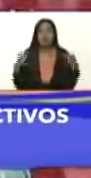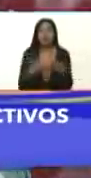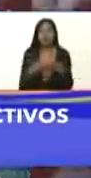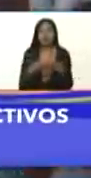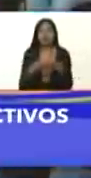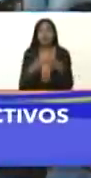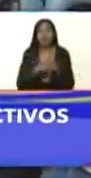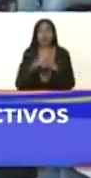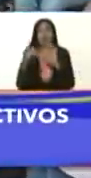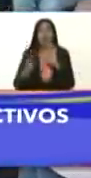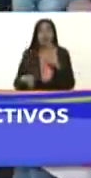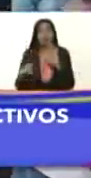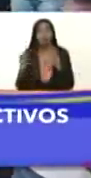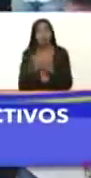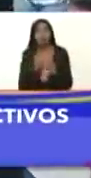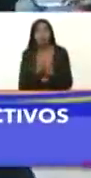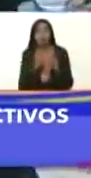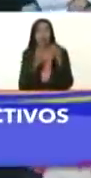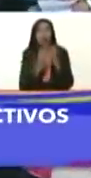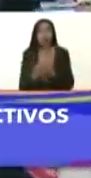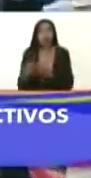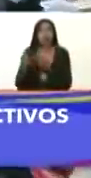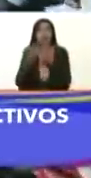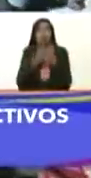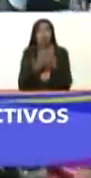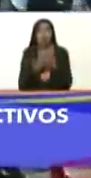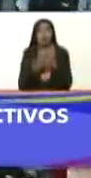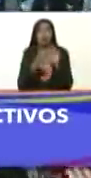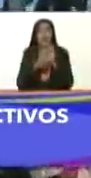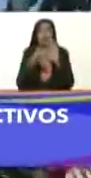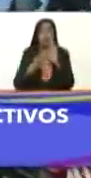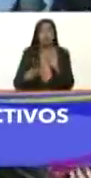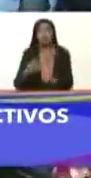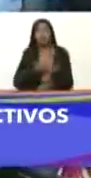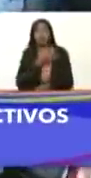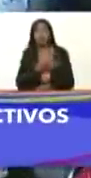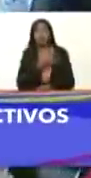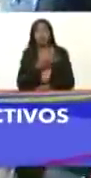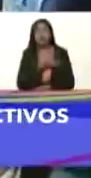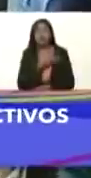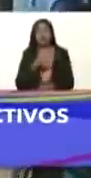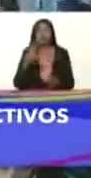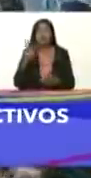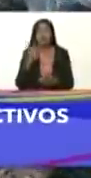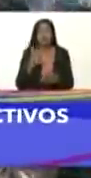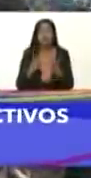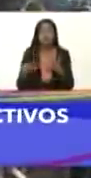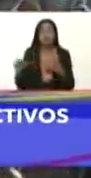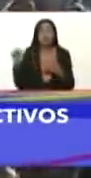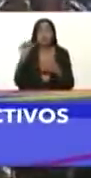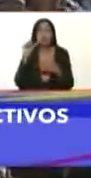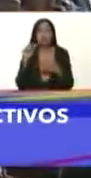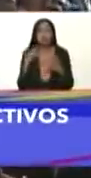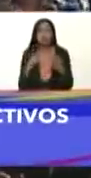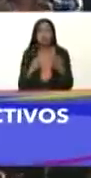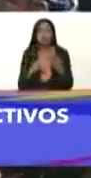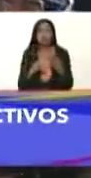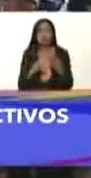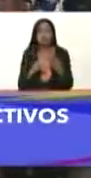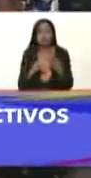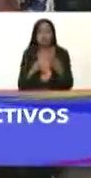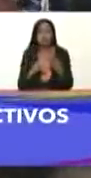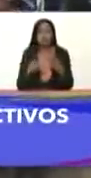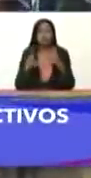derechos laborales, los derechos económicos, los derechos sociales. Tercer nivel, los